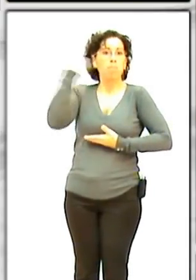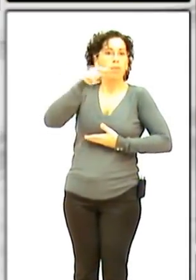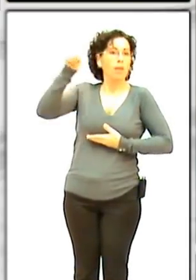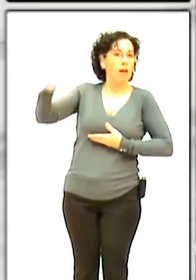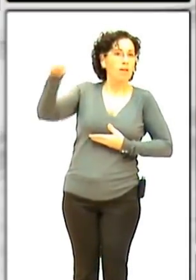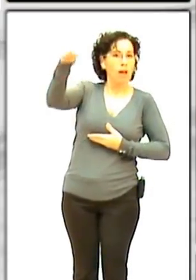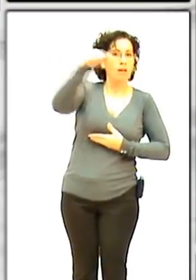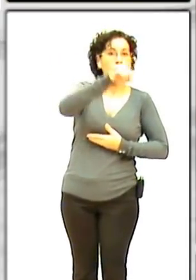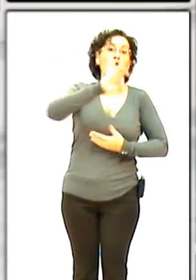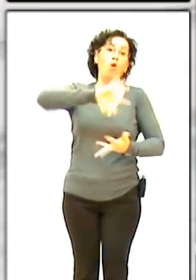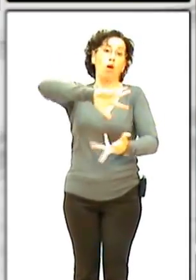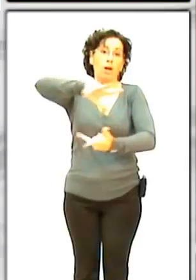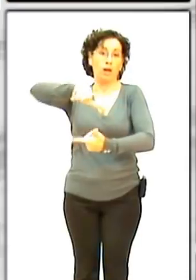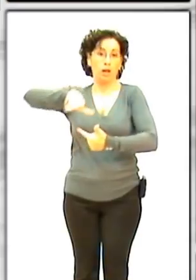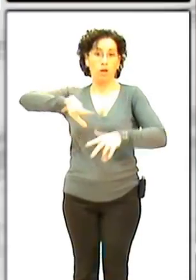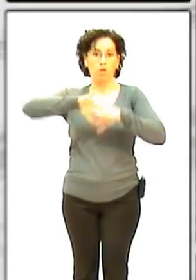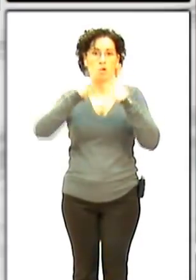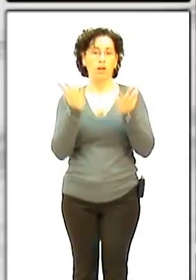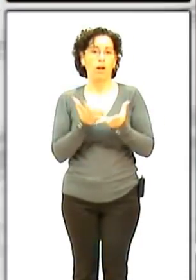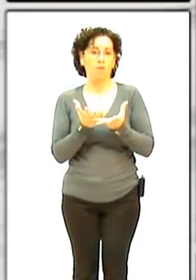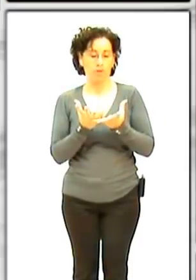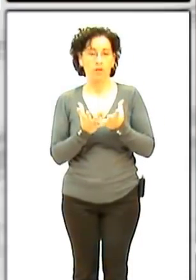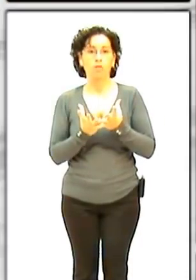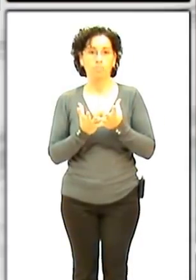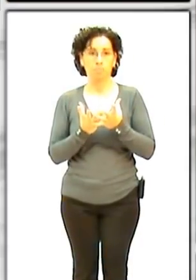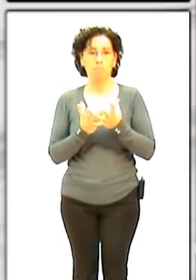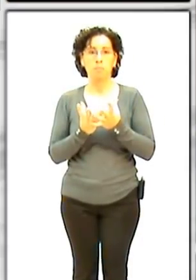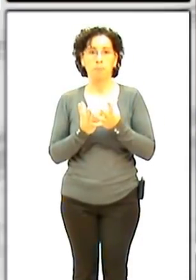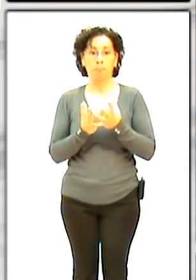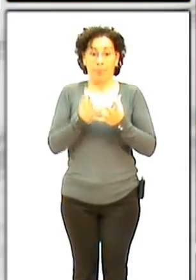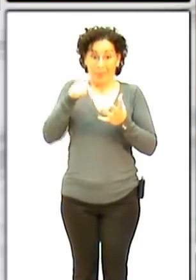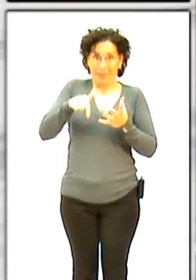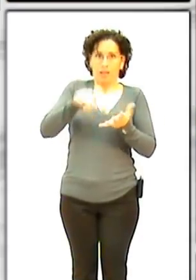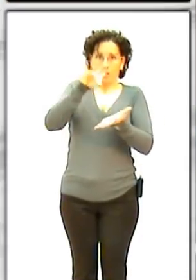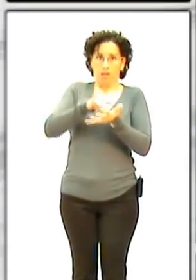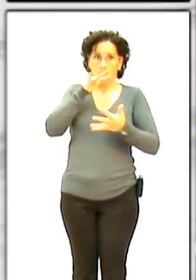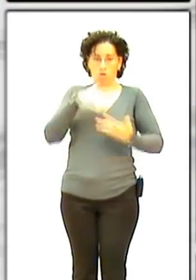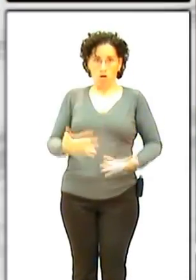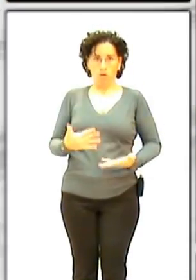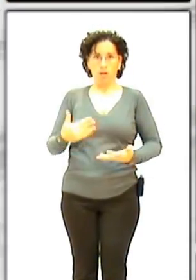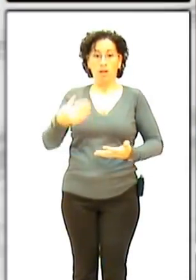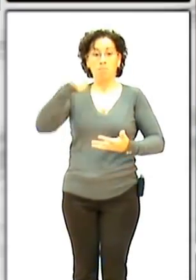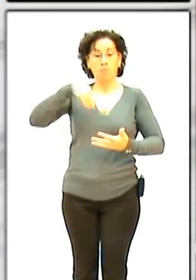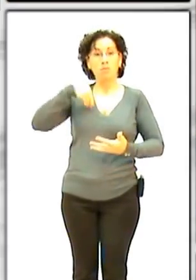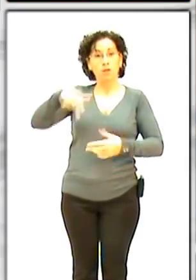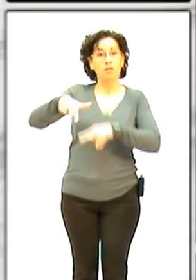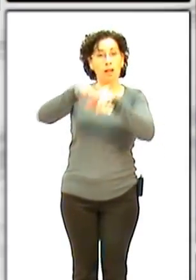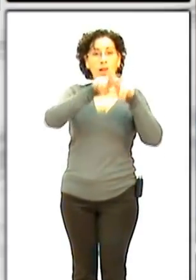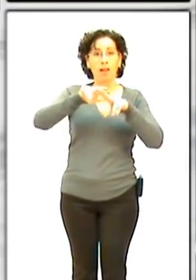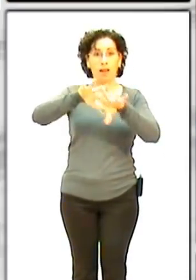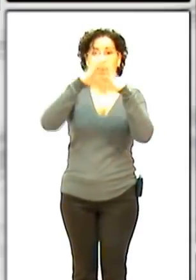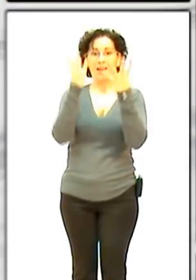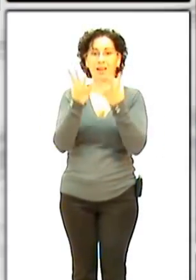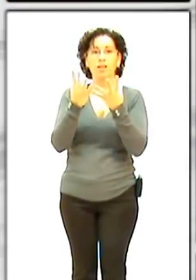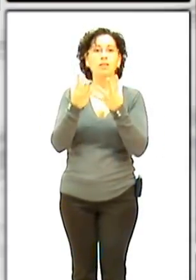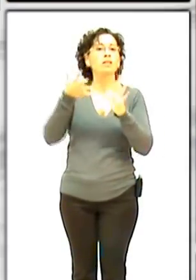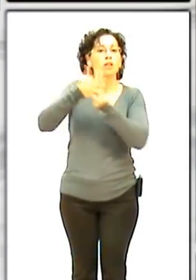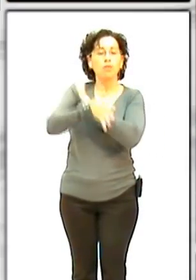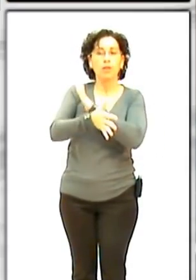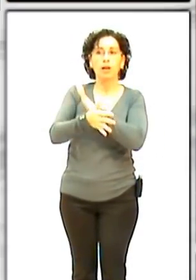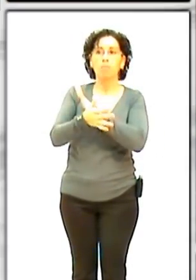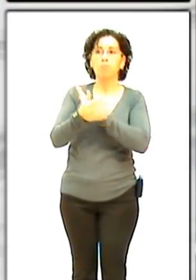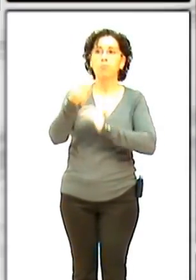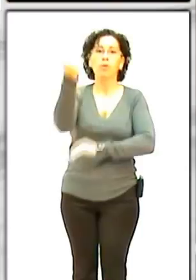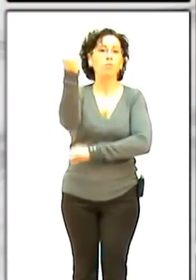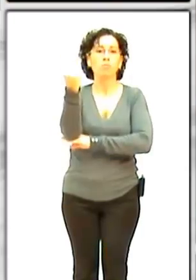tracking más geográfico, que es el tema que nos toca ahora. Ese tracking geográfico se basa en posición, en una posición que ya es